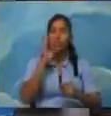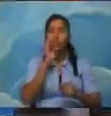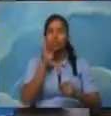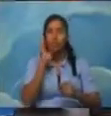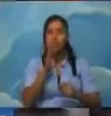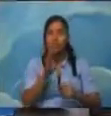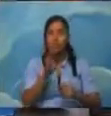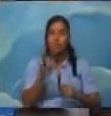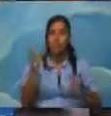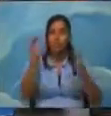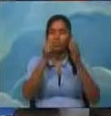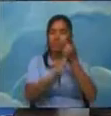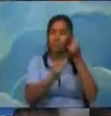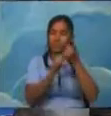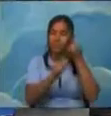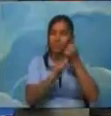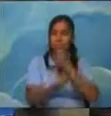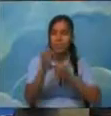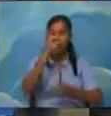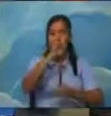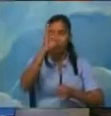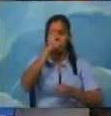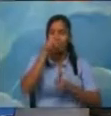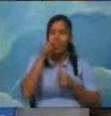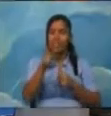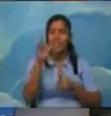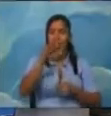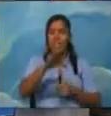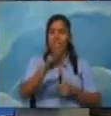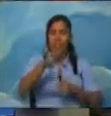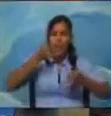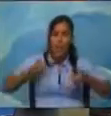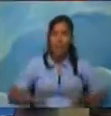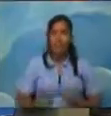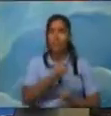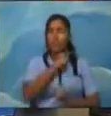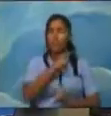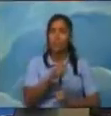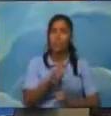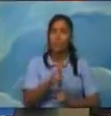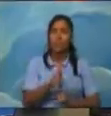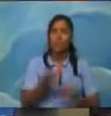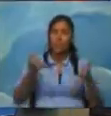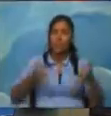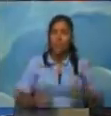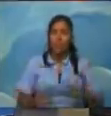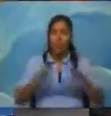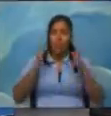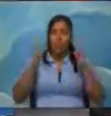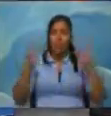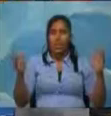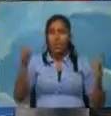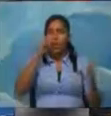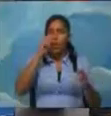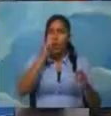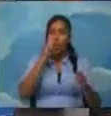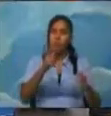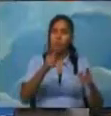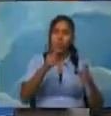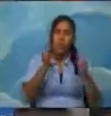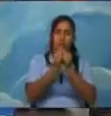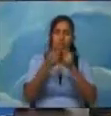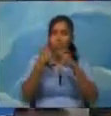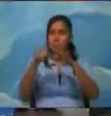de cochino. ¿Qué es tan hediondo? Ahí estaba el hijo pródigo, aquel hijo de un gran hacendado, quizás el